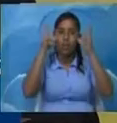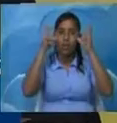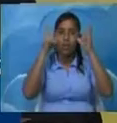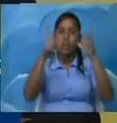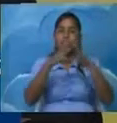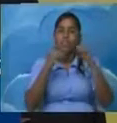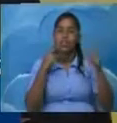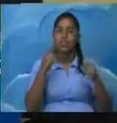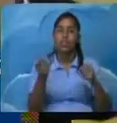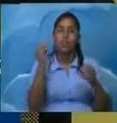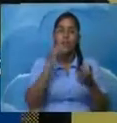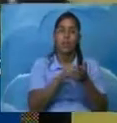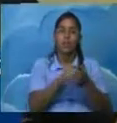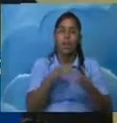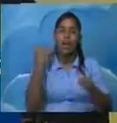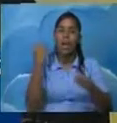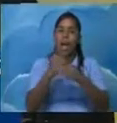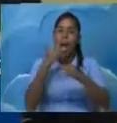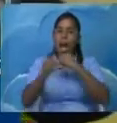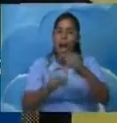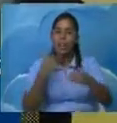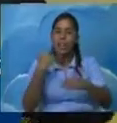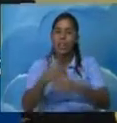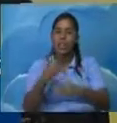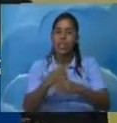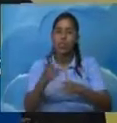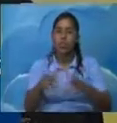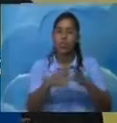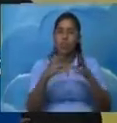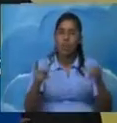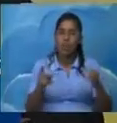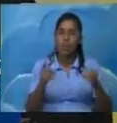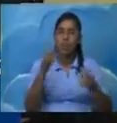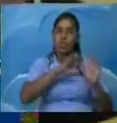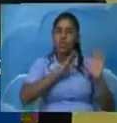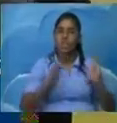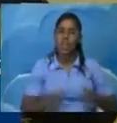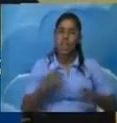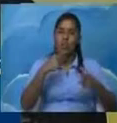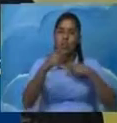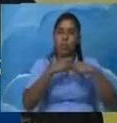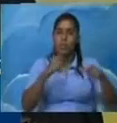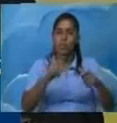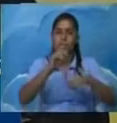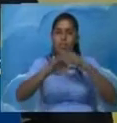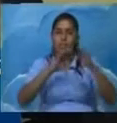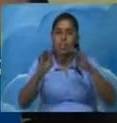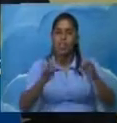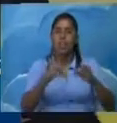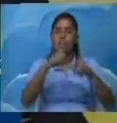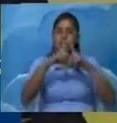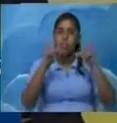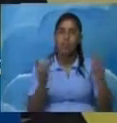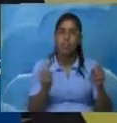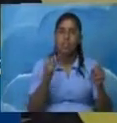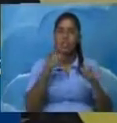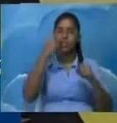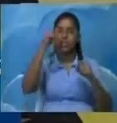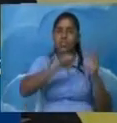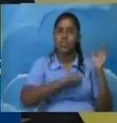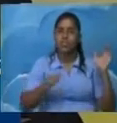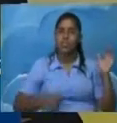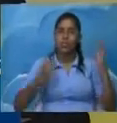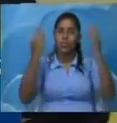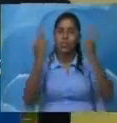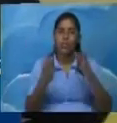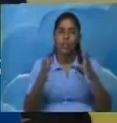dijo una vez, hagan como los evangélicos que vendiendo hallacas y pastelito ellos construyen los templos. El Señor nos da bendición.